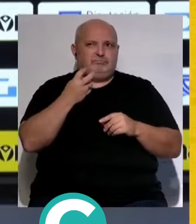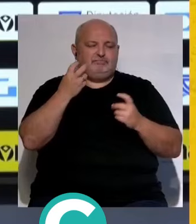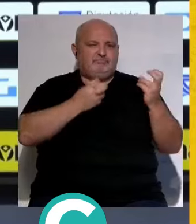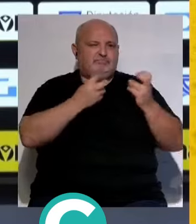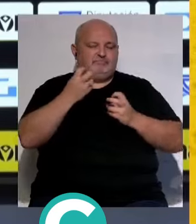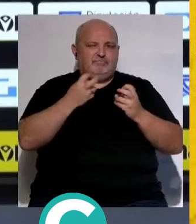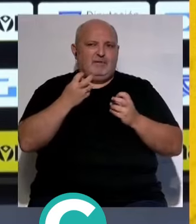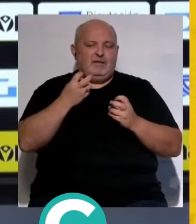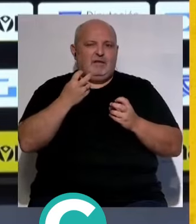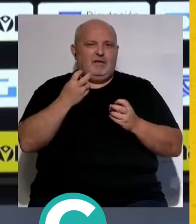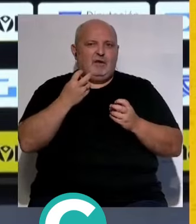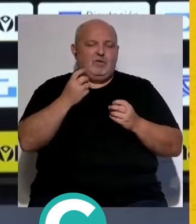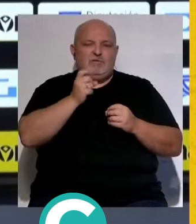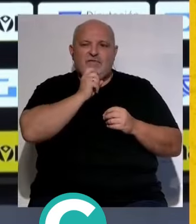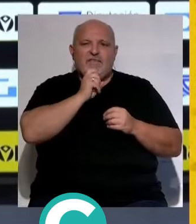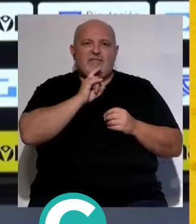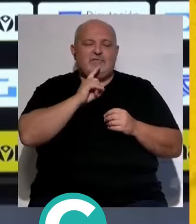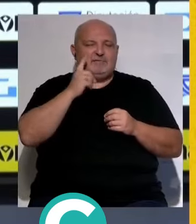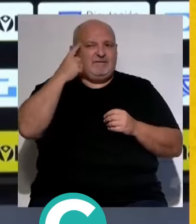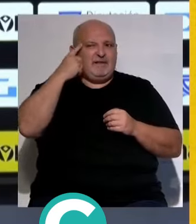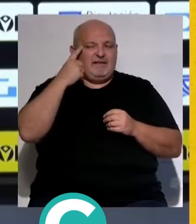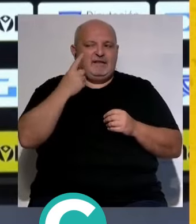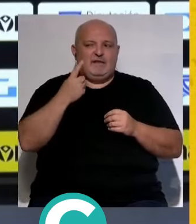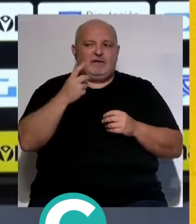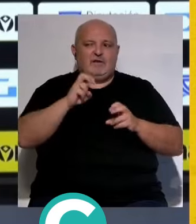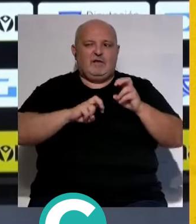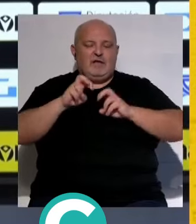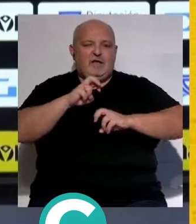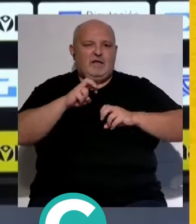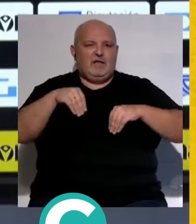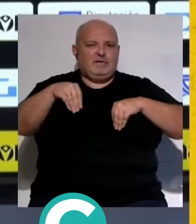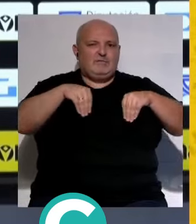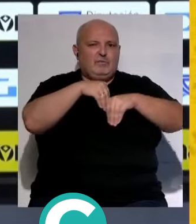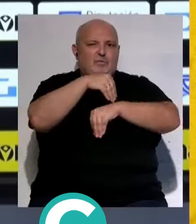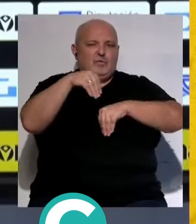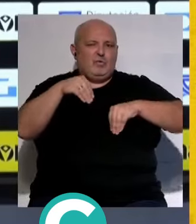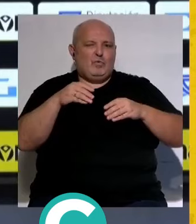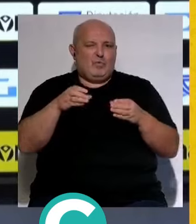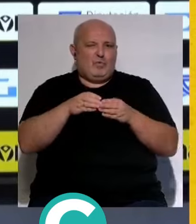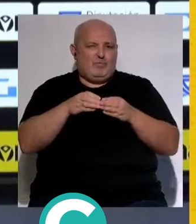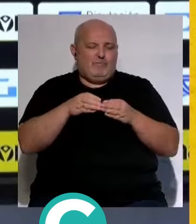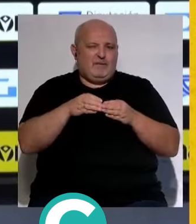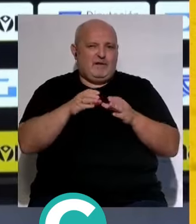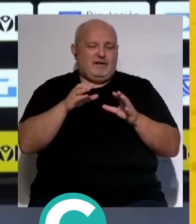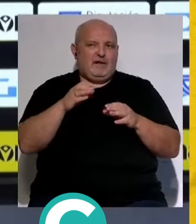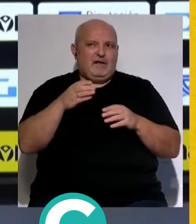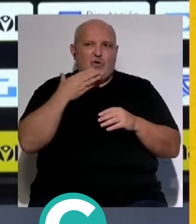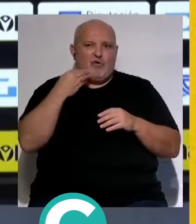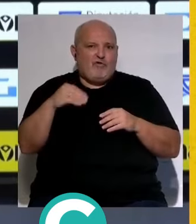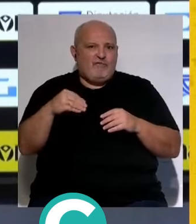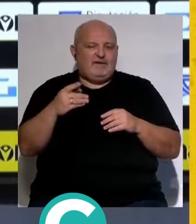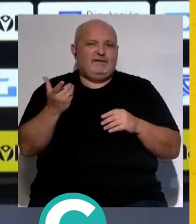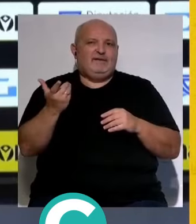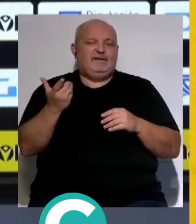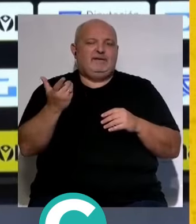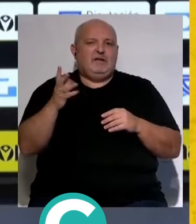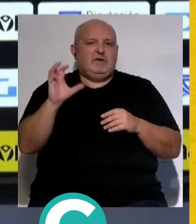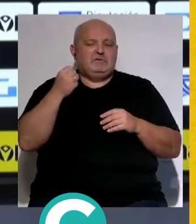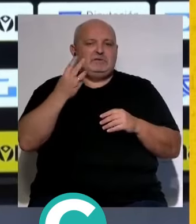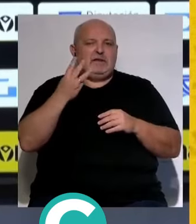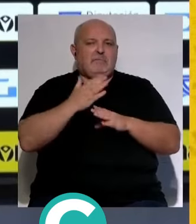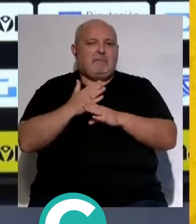procedencias, que es muy difícil encajarlo, es muy difícil que hagan grupo. Chavales muy jóvenes, y ha conseguido